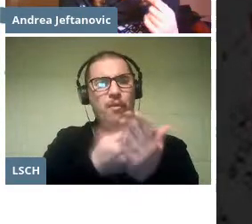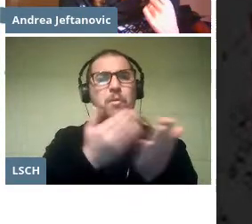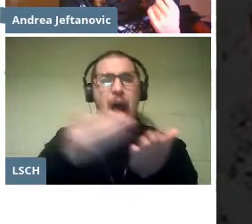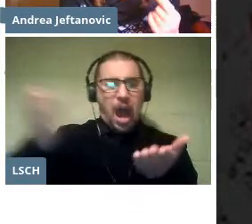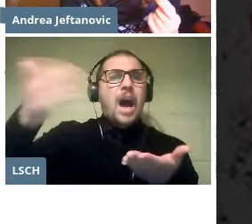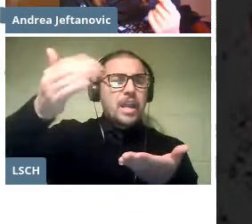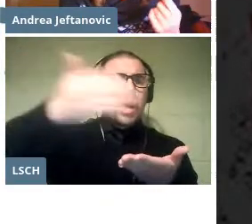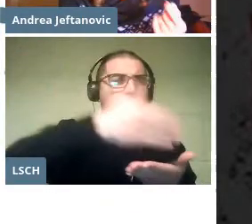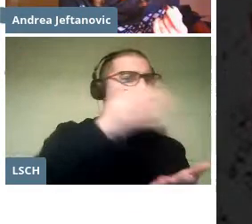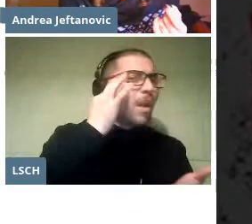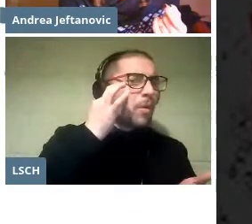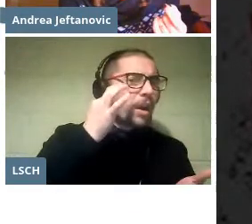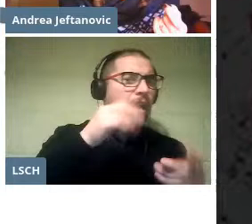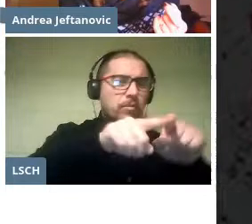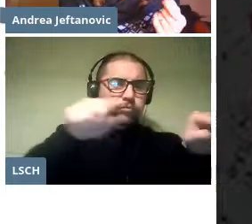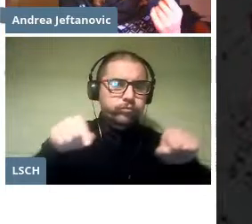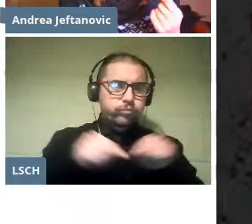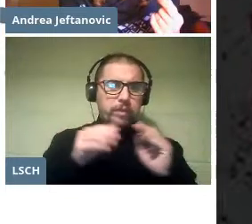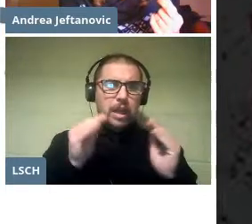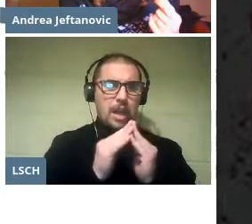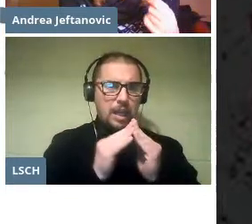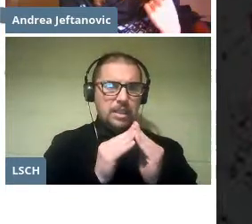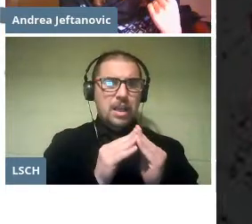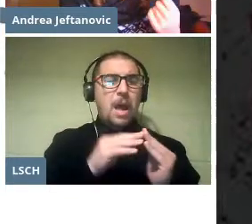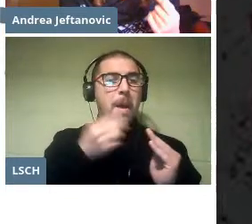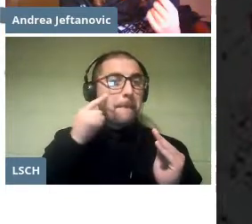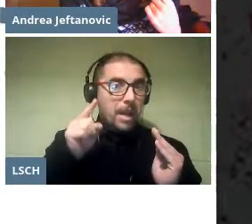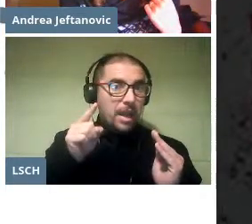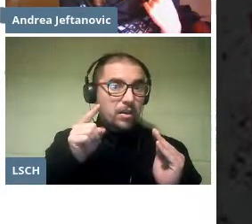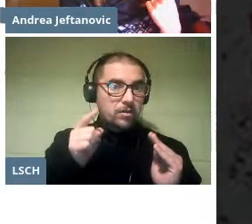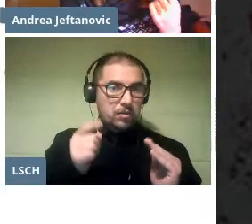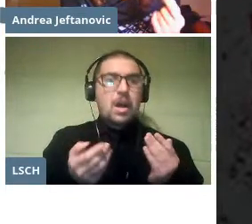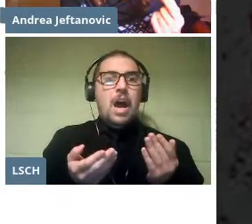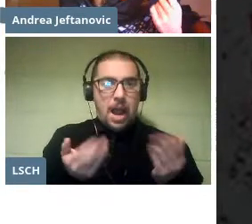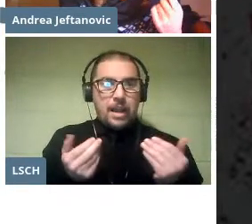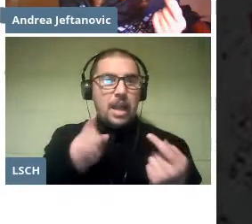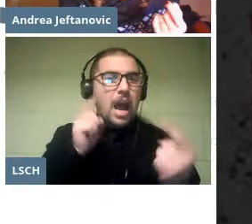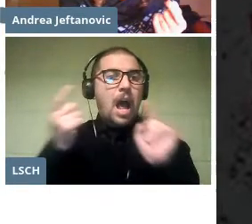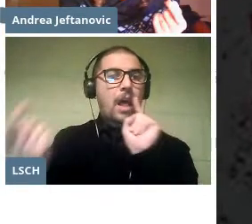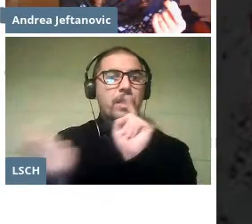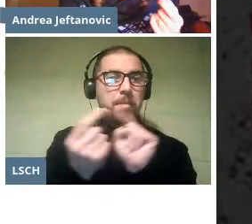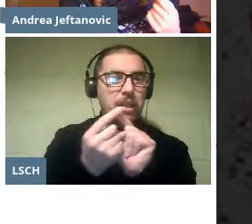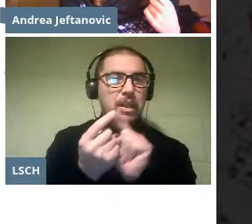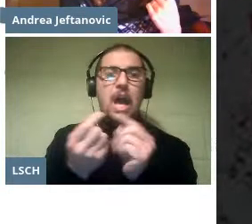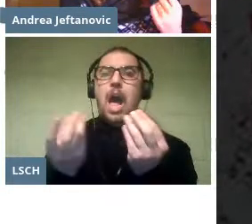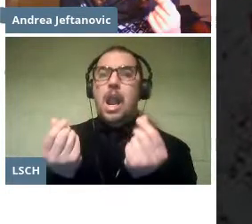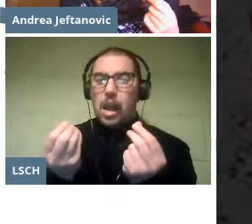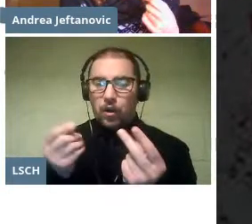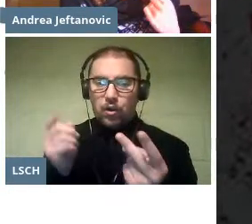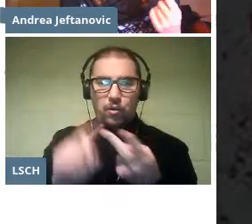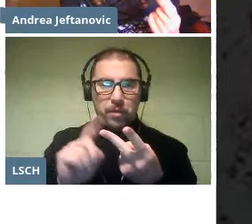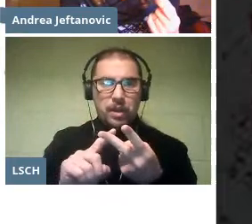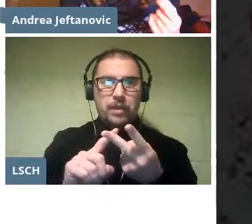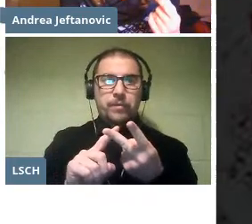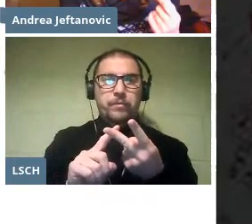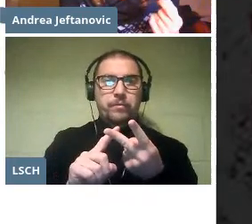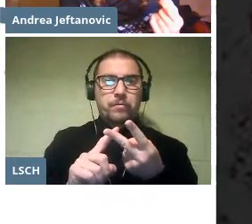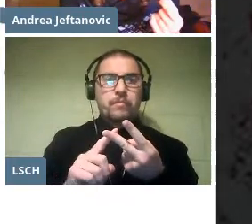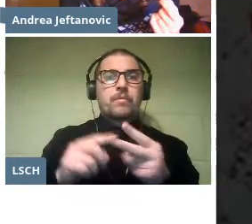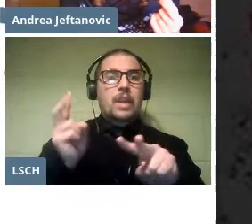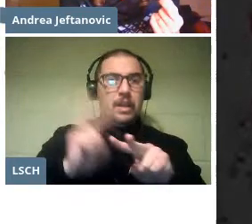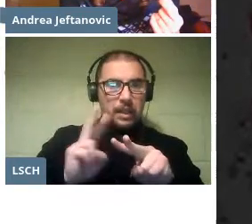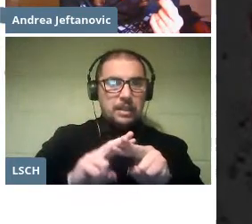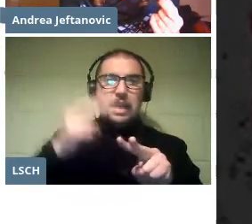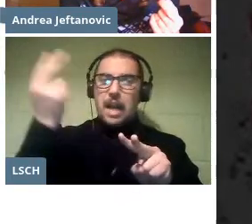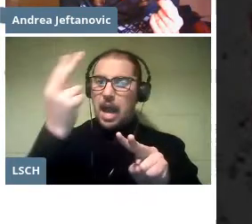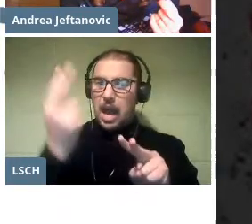mujeres a tener sus espacios en casa, pero en relación a la necesidad de participar en la economía, en la posibilidad de hacer